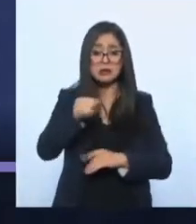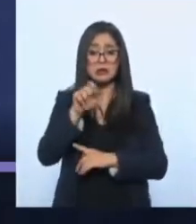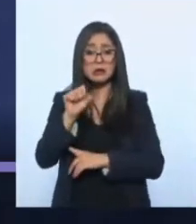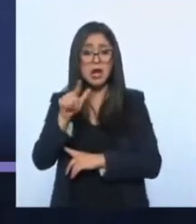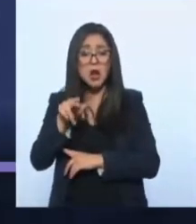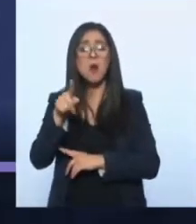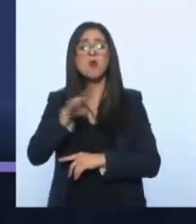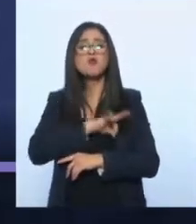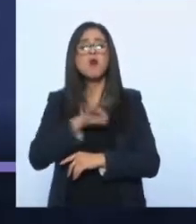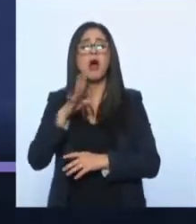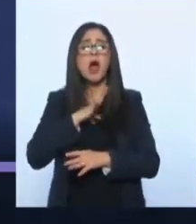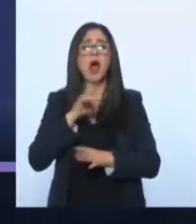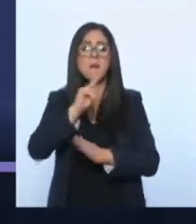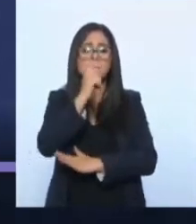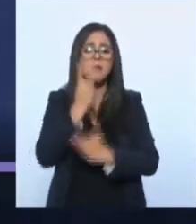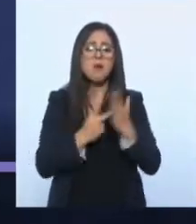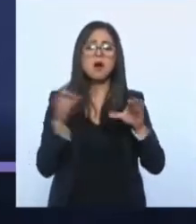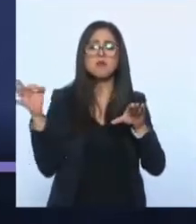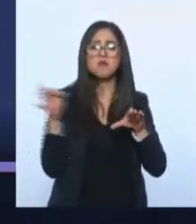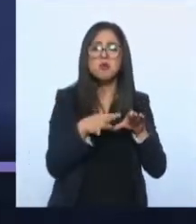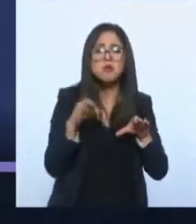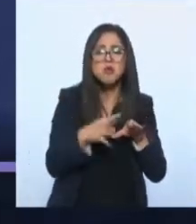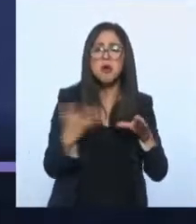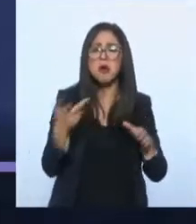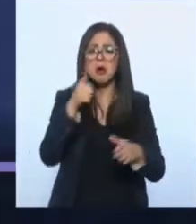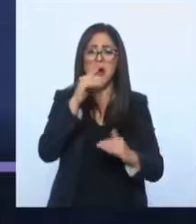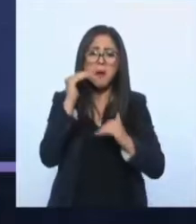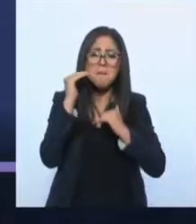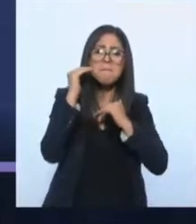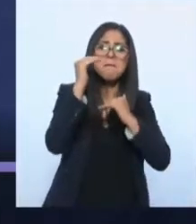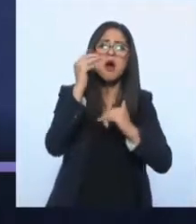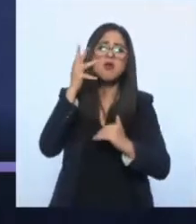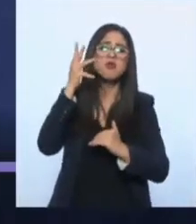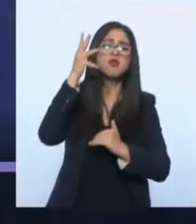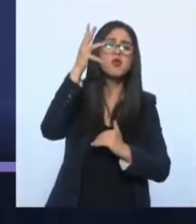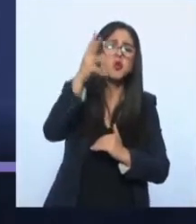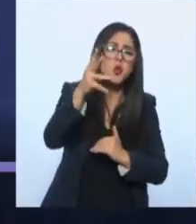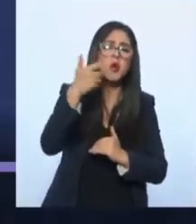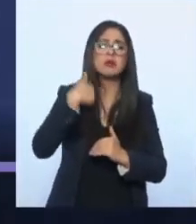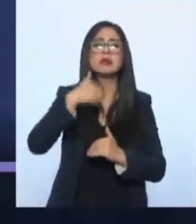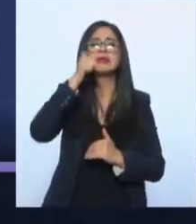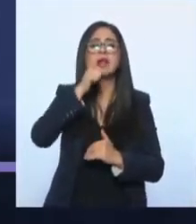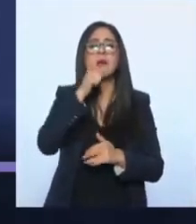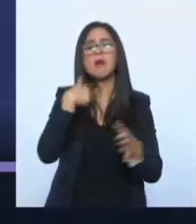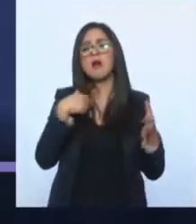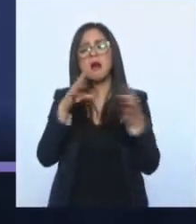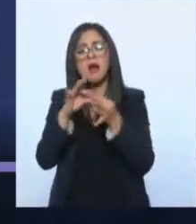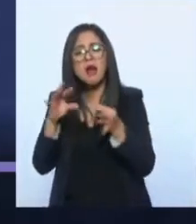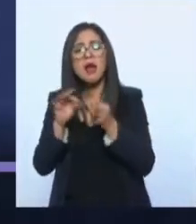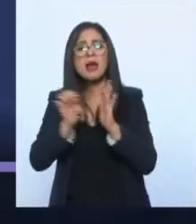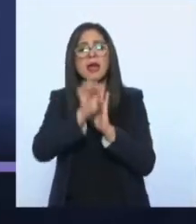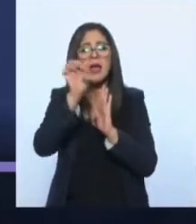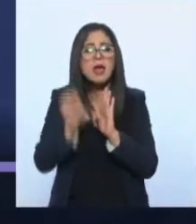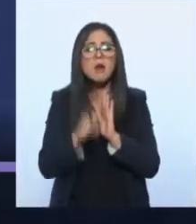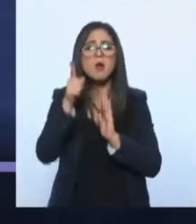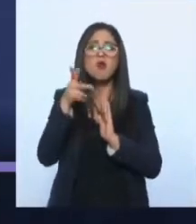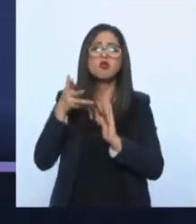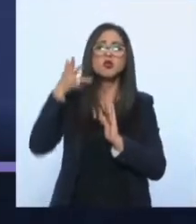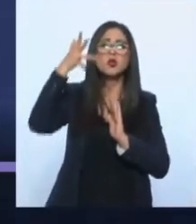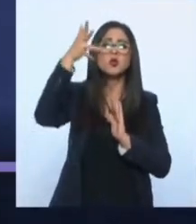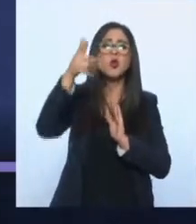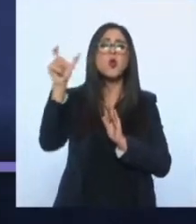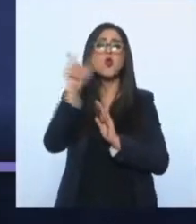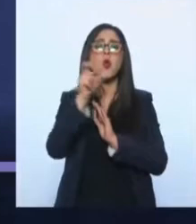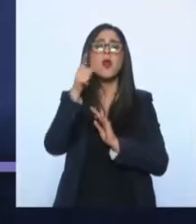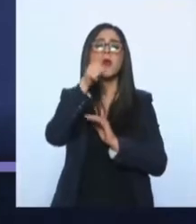ahorro que pueden hacer. También pueden fijar una meta. Yo les he hablado mucho de que también visualicen a su retiro, porque también es